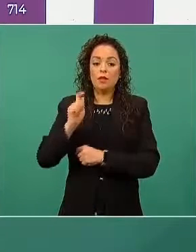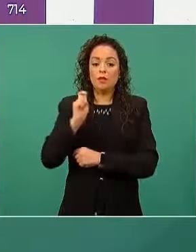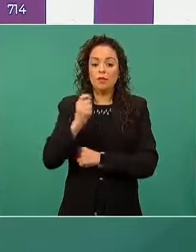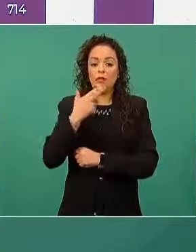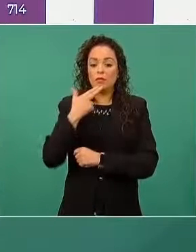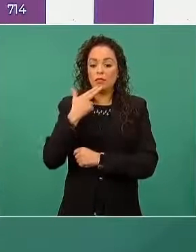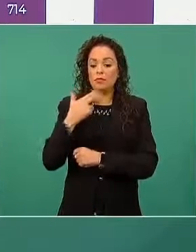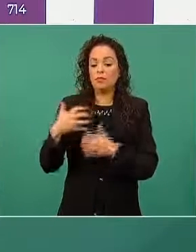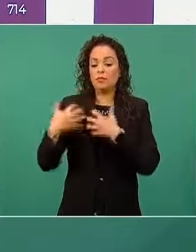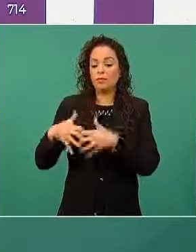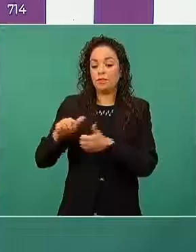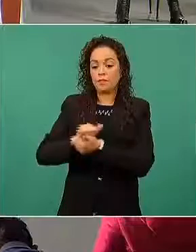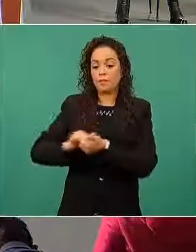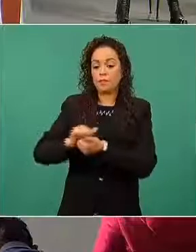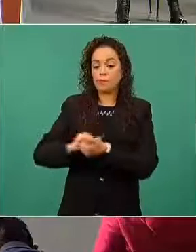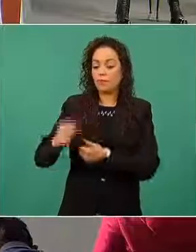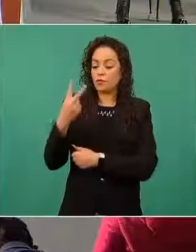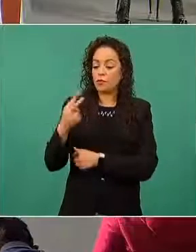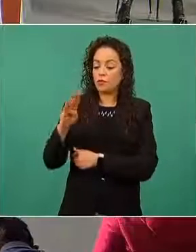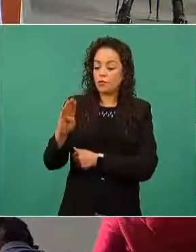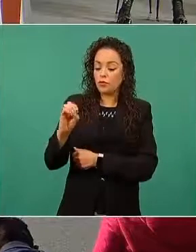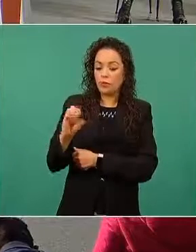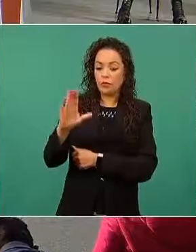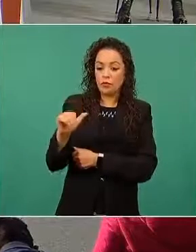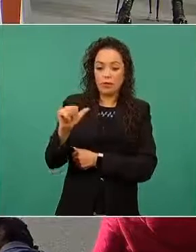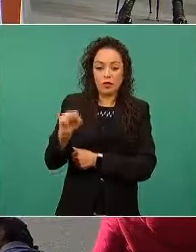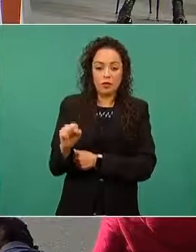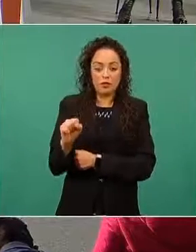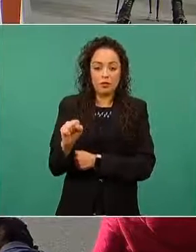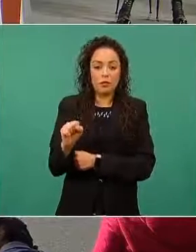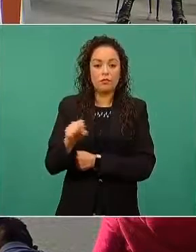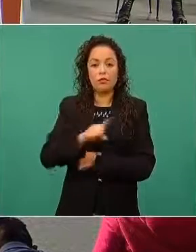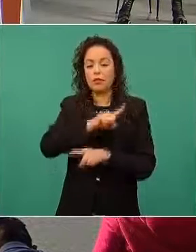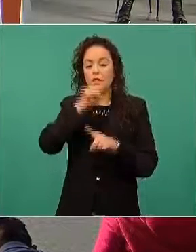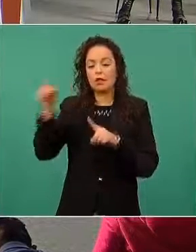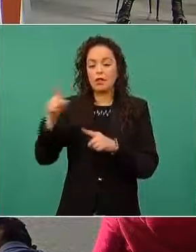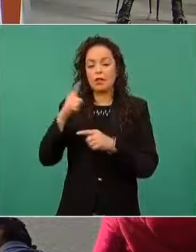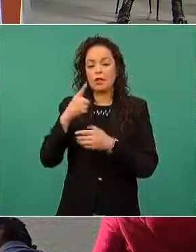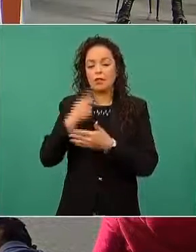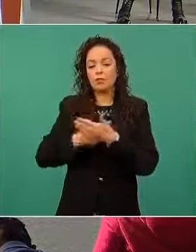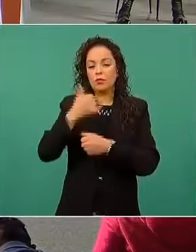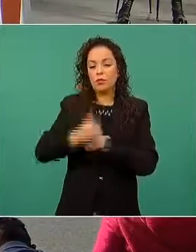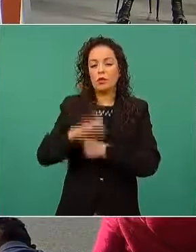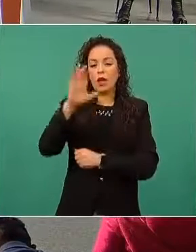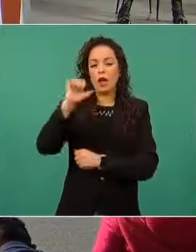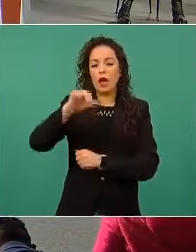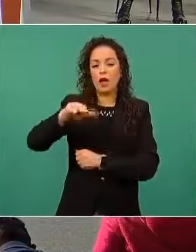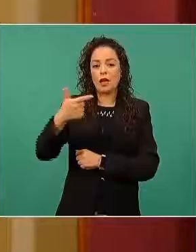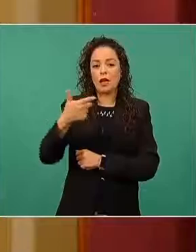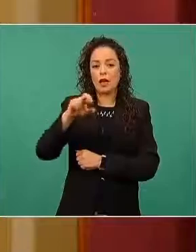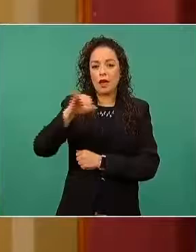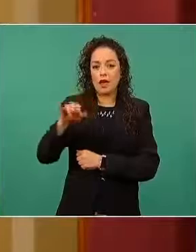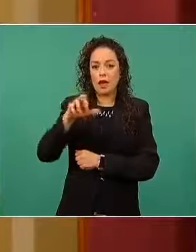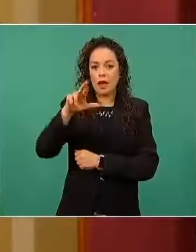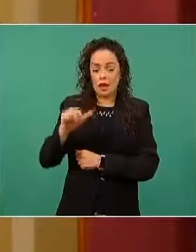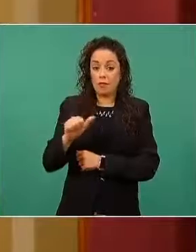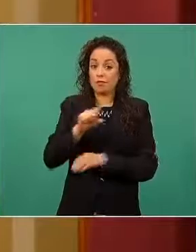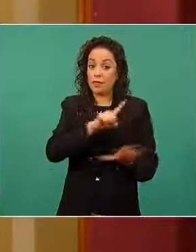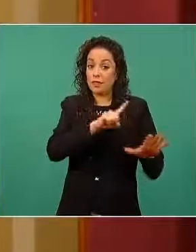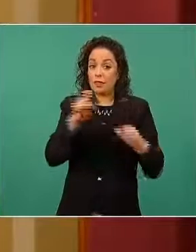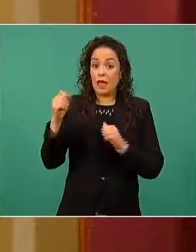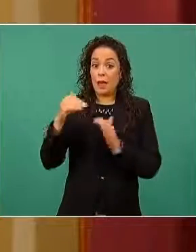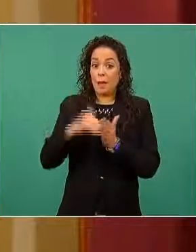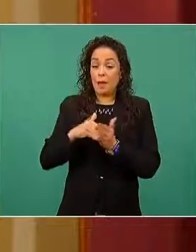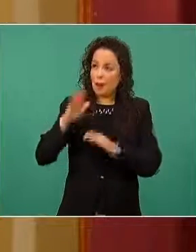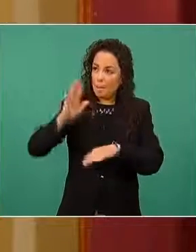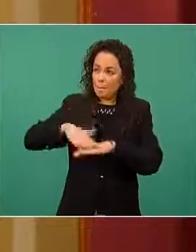de Dos Bocas y el proyecto de Cangrejera, que también va a refinar más de 100.000 barriles, de